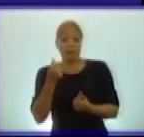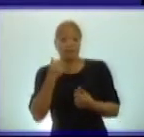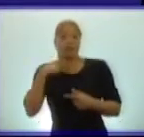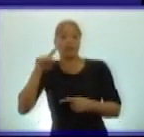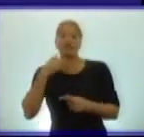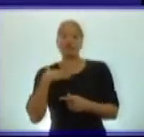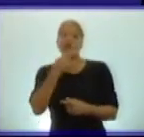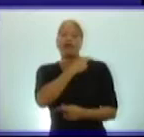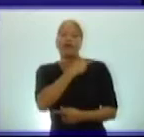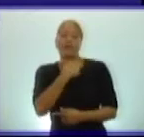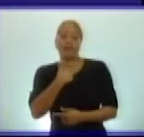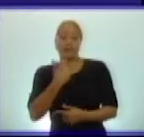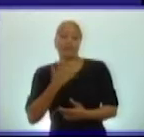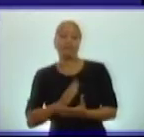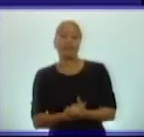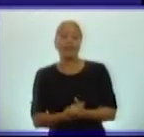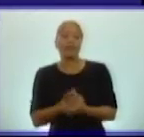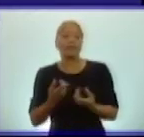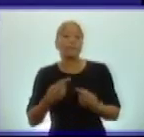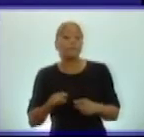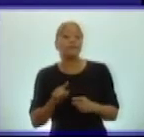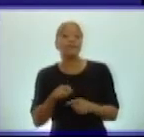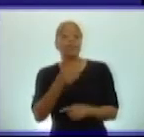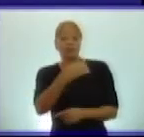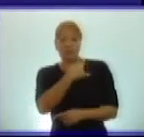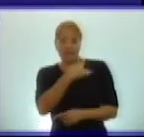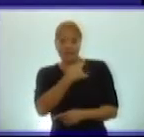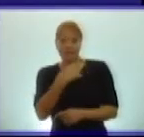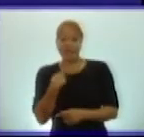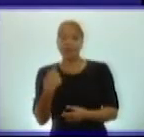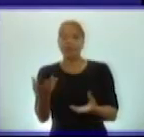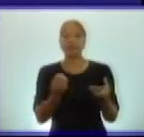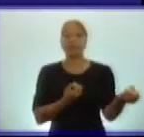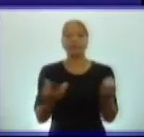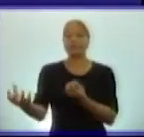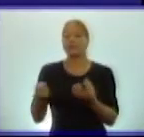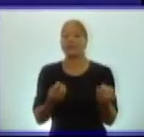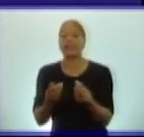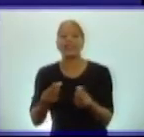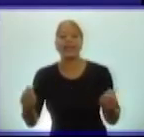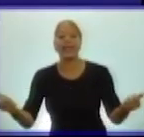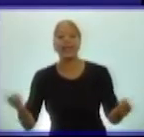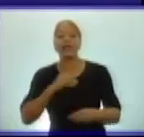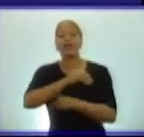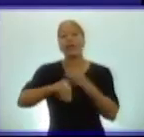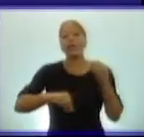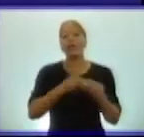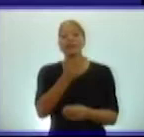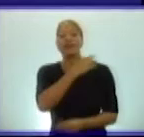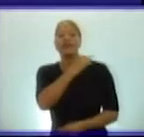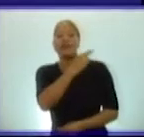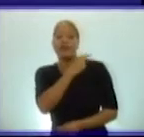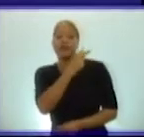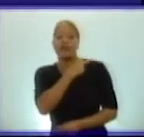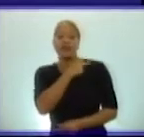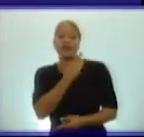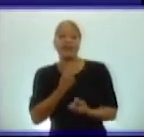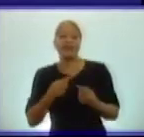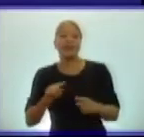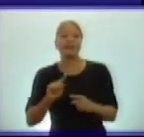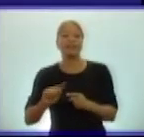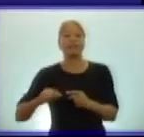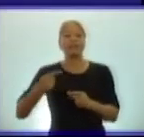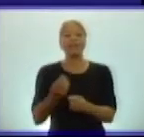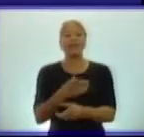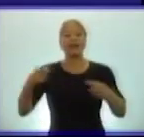como resultado que estos militares obtuvieran grandes extensiones de tierra, convirtiéndose en terratenientes, y que estas grandes extensiones